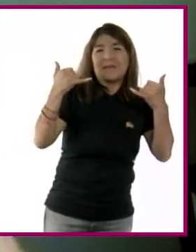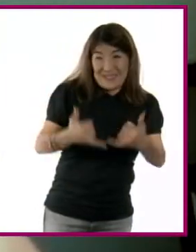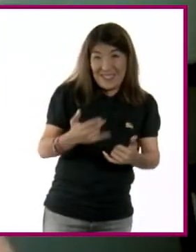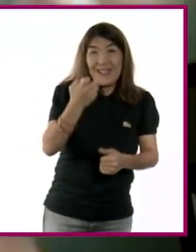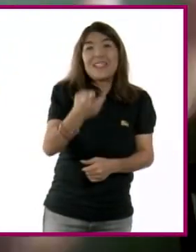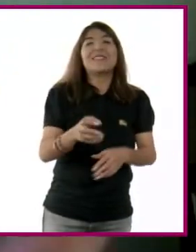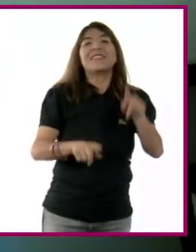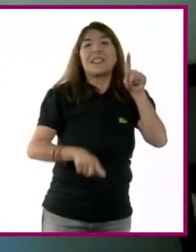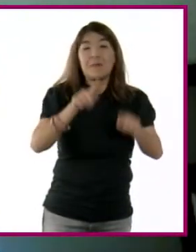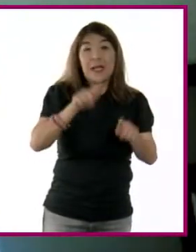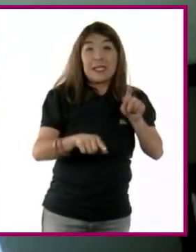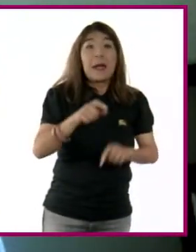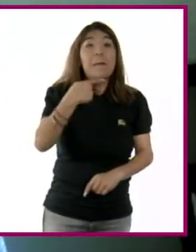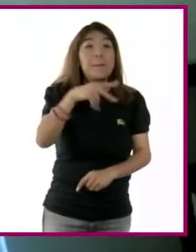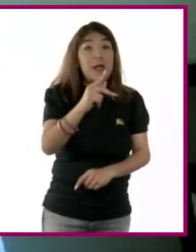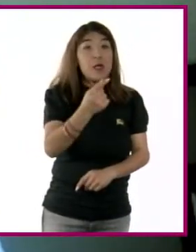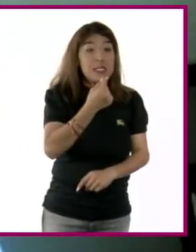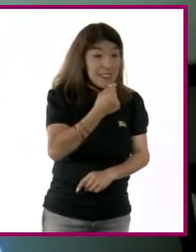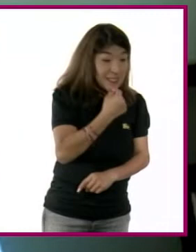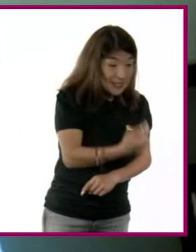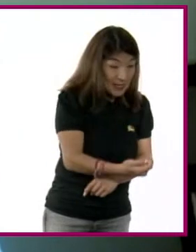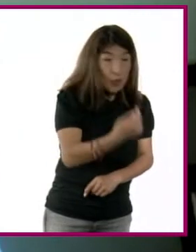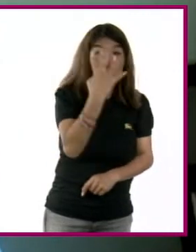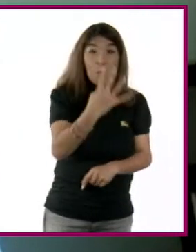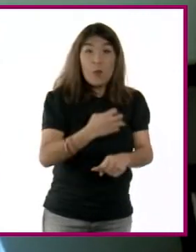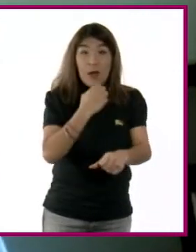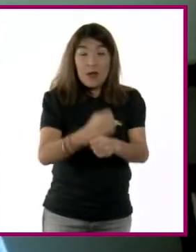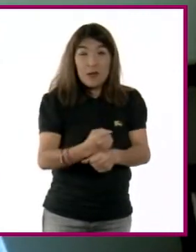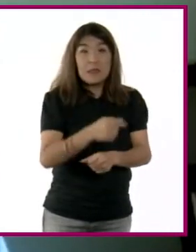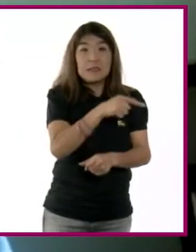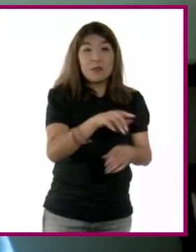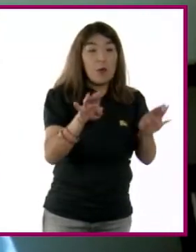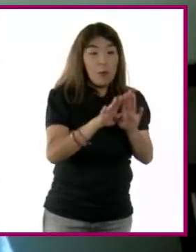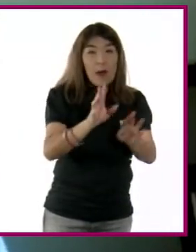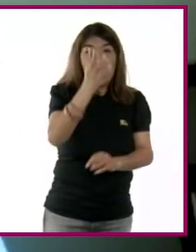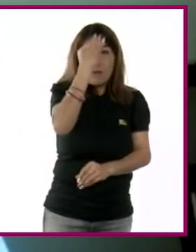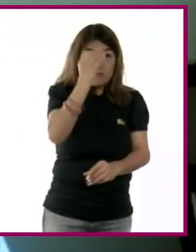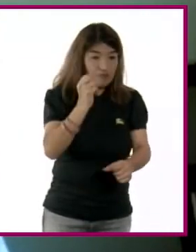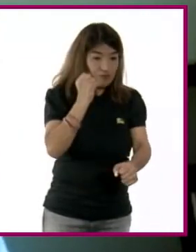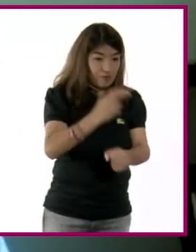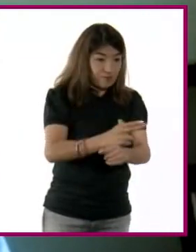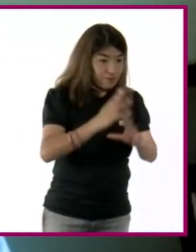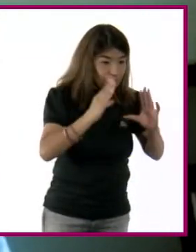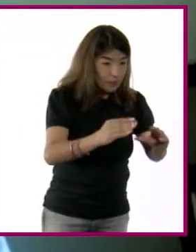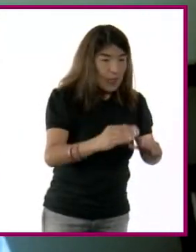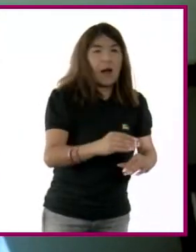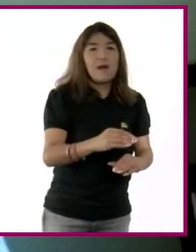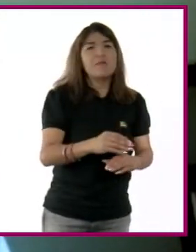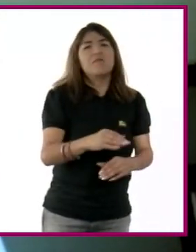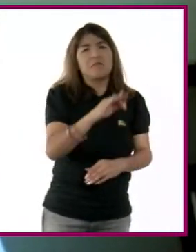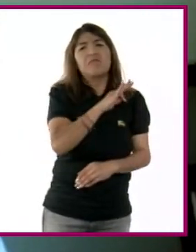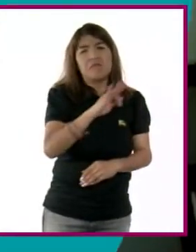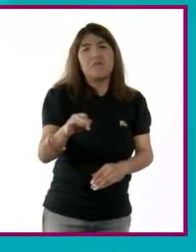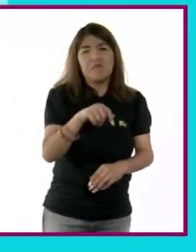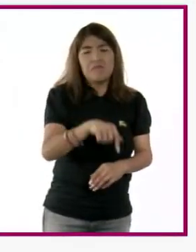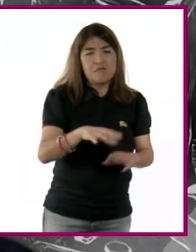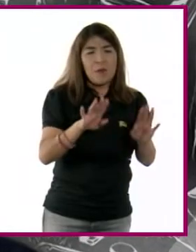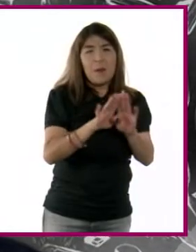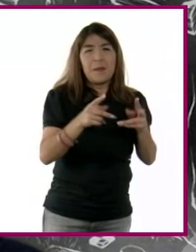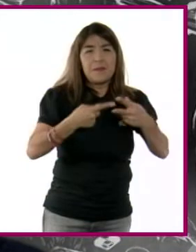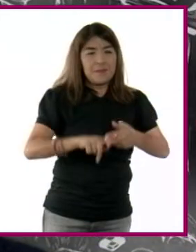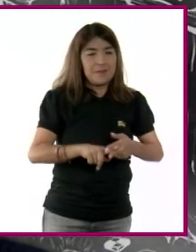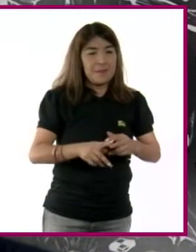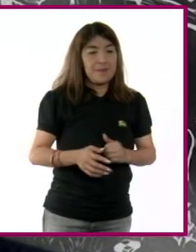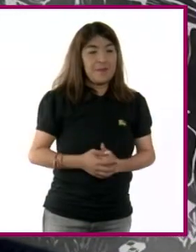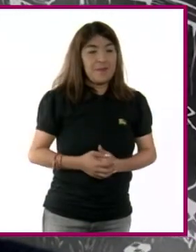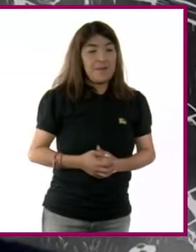años, desde el punto de vista del desarrollo temprano, podríamos empezar a trabajar este tipo de temas.